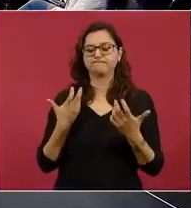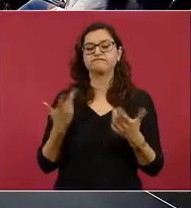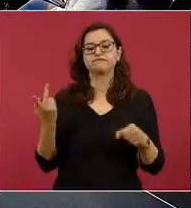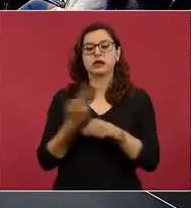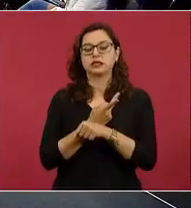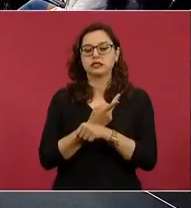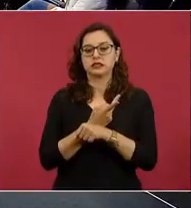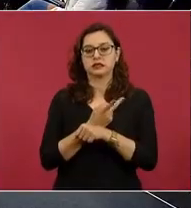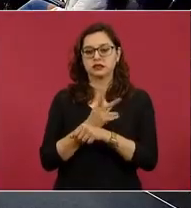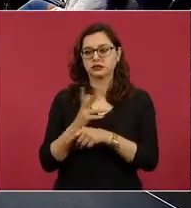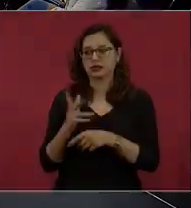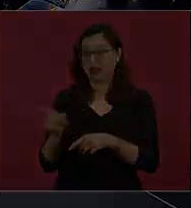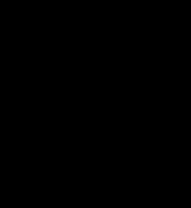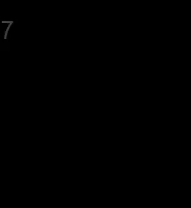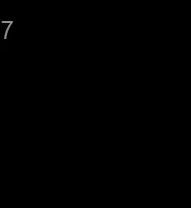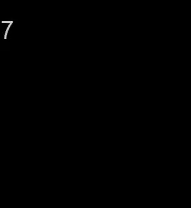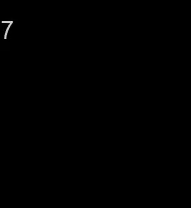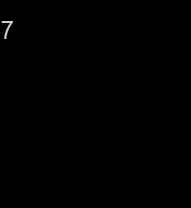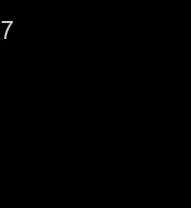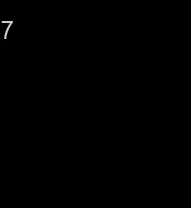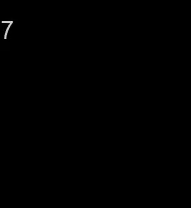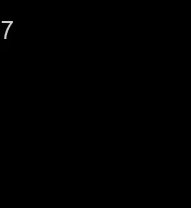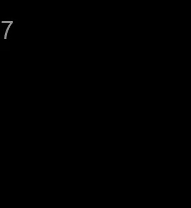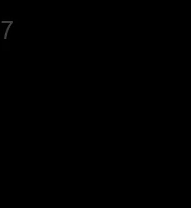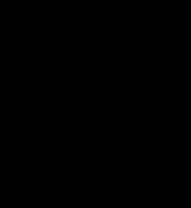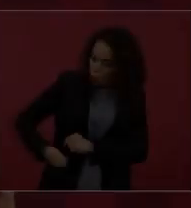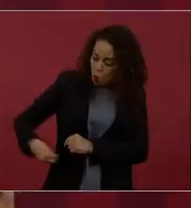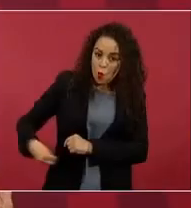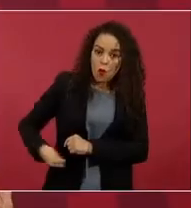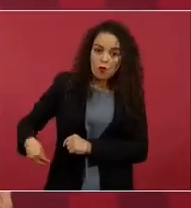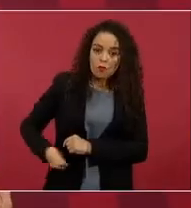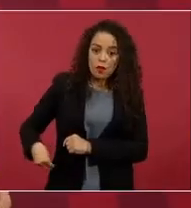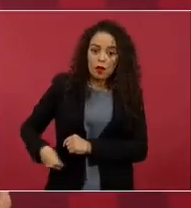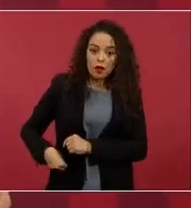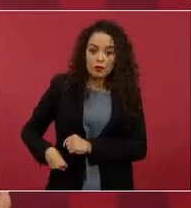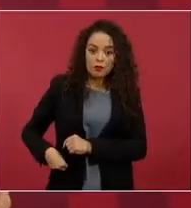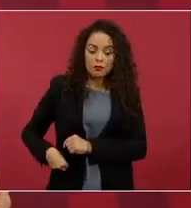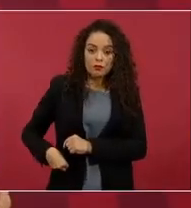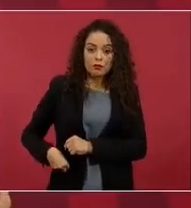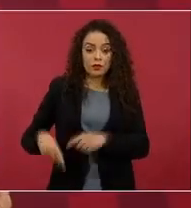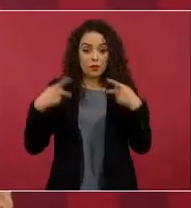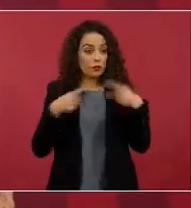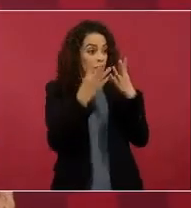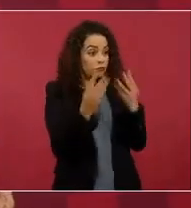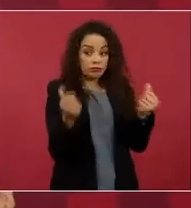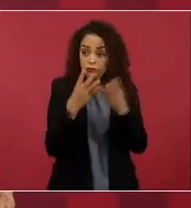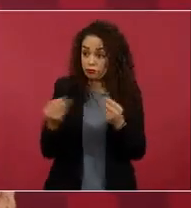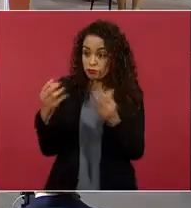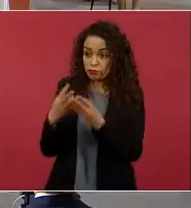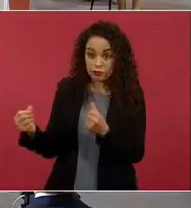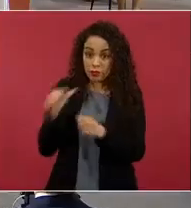manejar el tema para golpear justamente de las desapariciones y de los